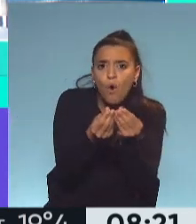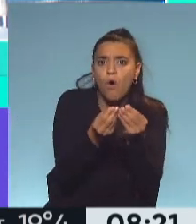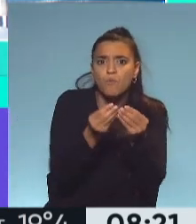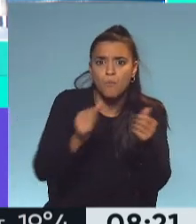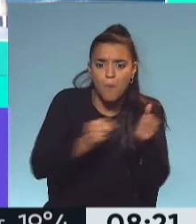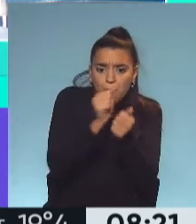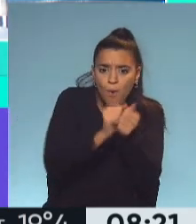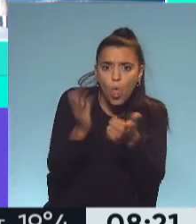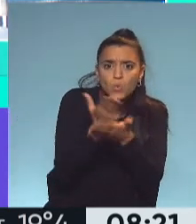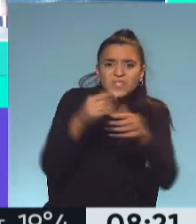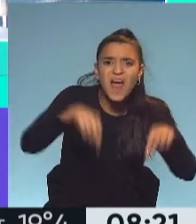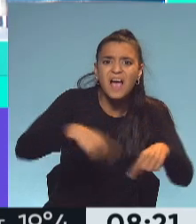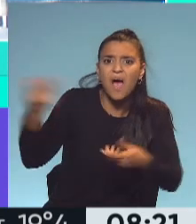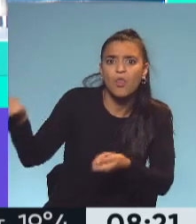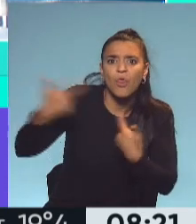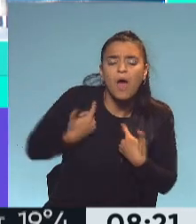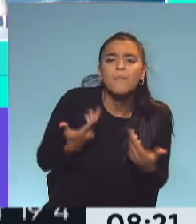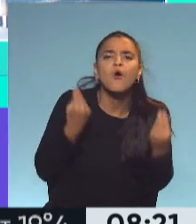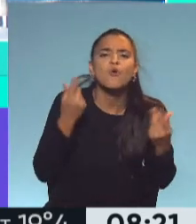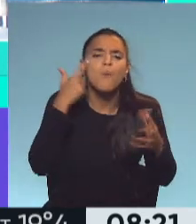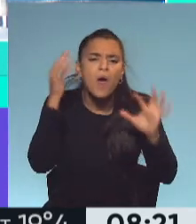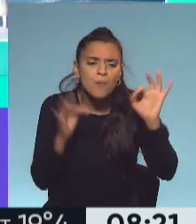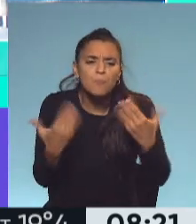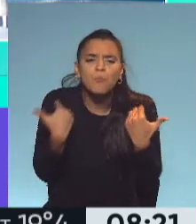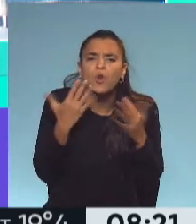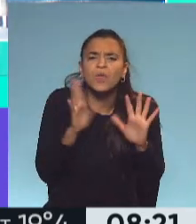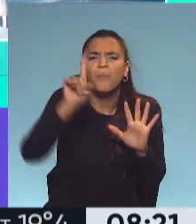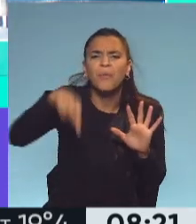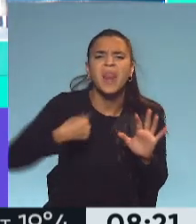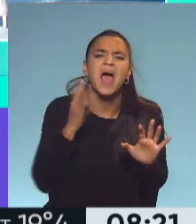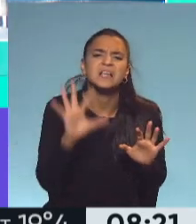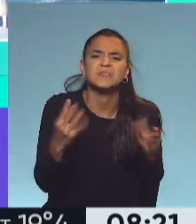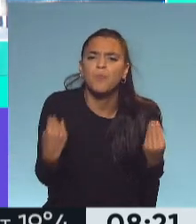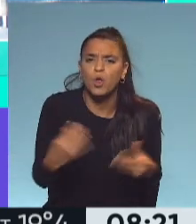acá. ¿Qué análisis hace de esta situación? ¿Por qué crees que ocurre esto?